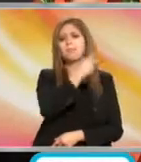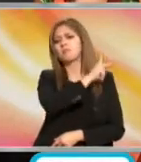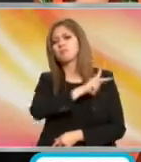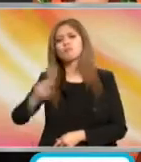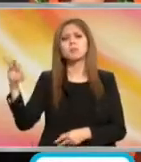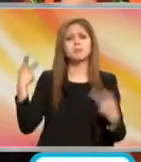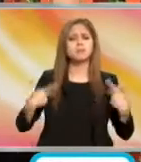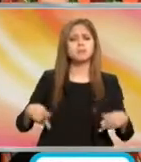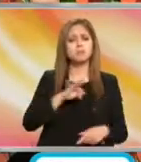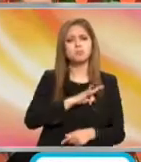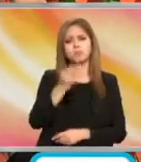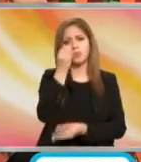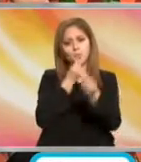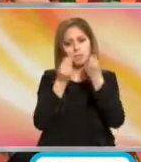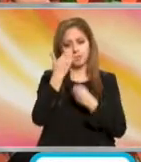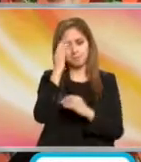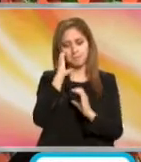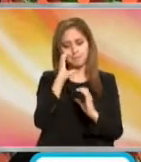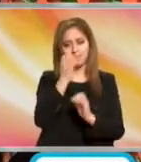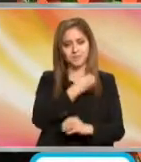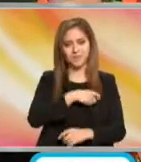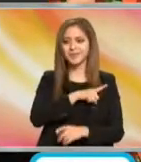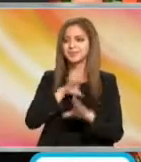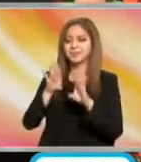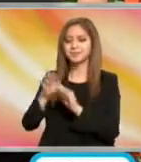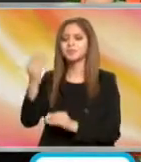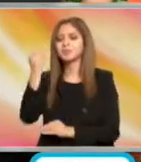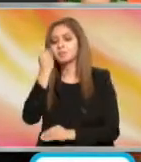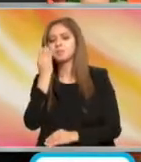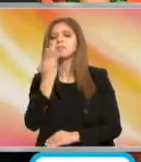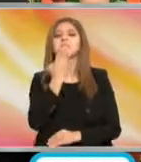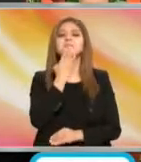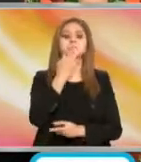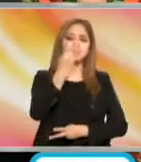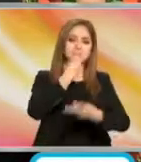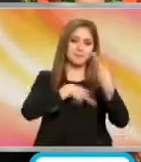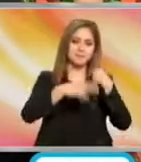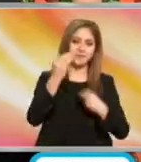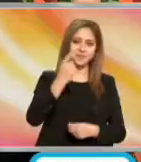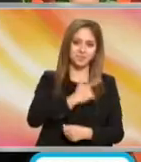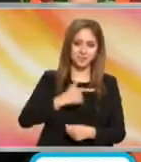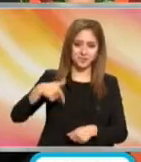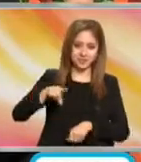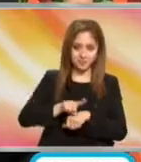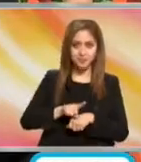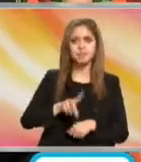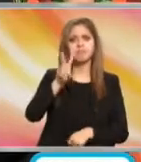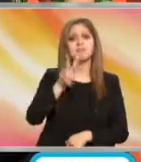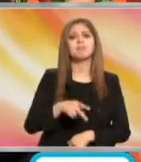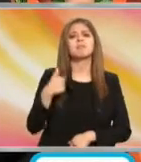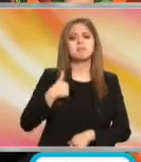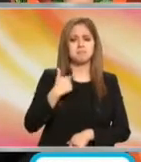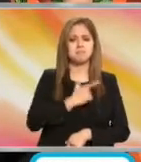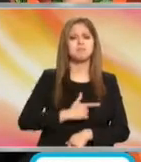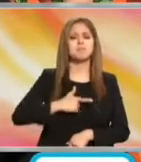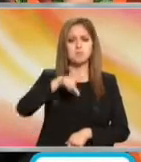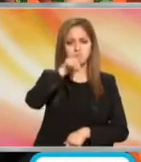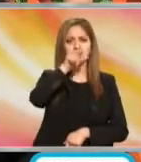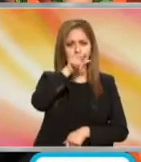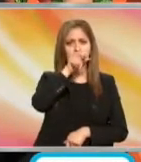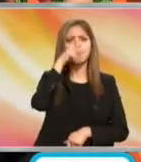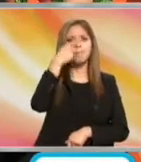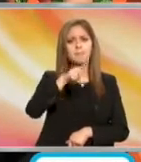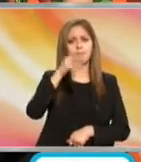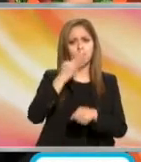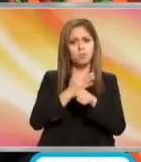Como siempre, Sí. cuidándonos bien, gracias a usted. Bienvenida. Qué gusto que nos acompañes. Igualmente, Gaby. Me encanta el pollo. En esta ocasión, una